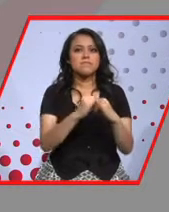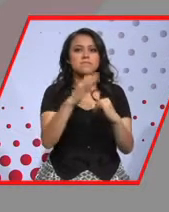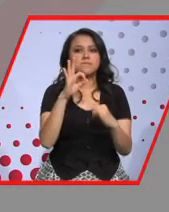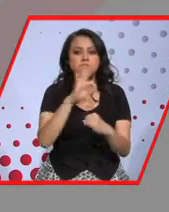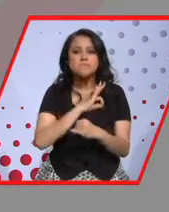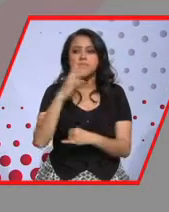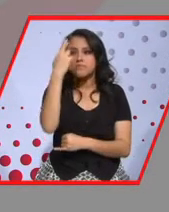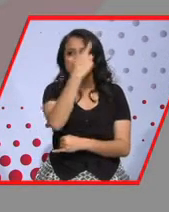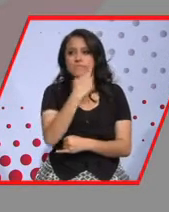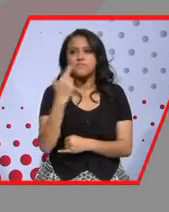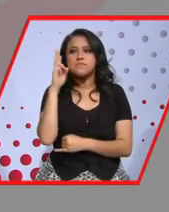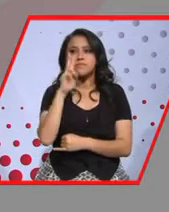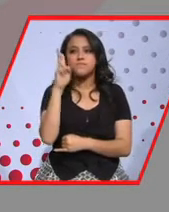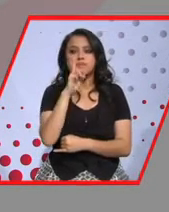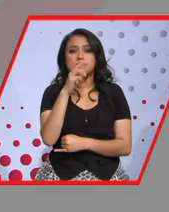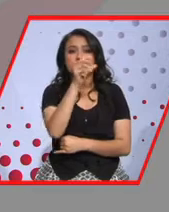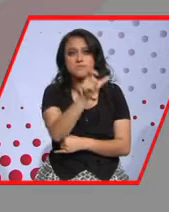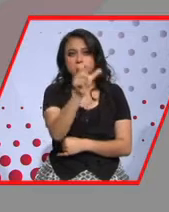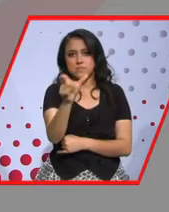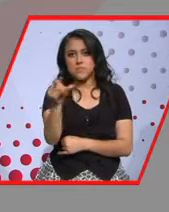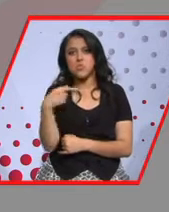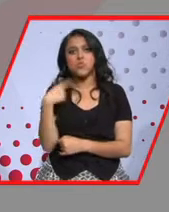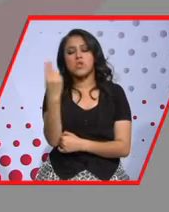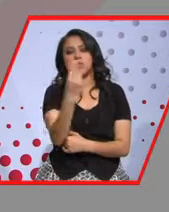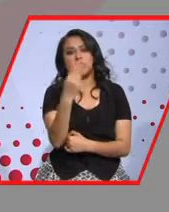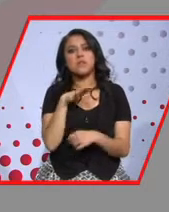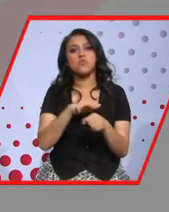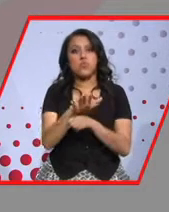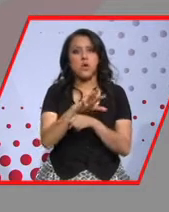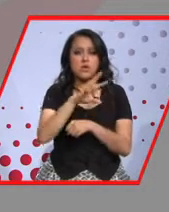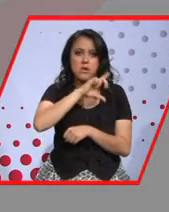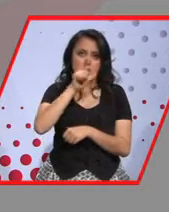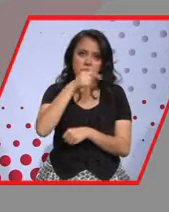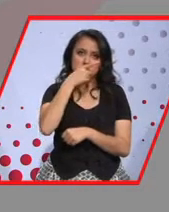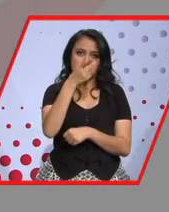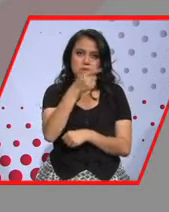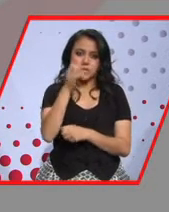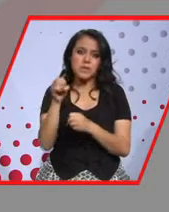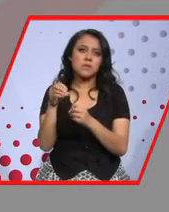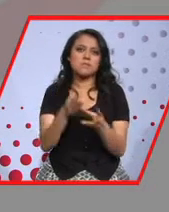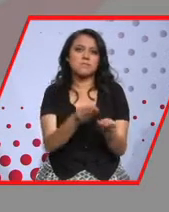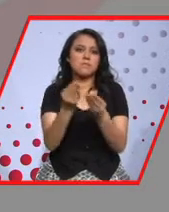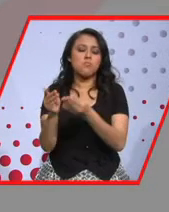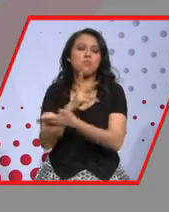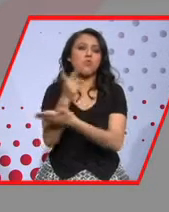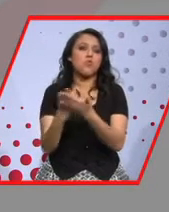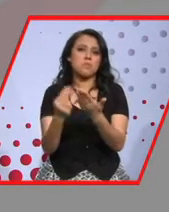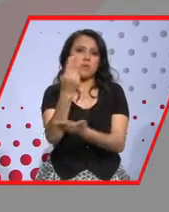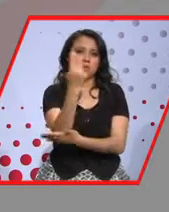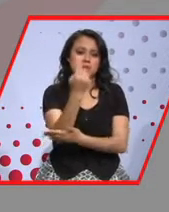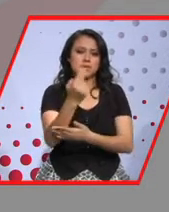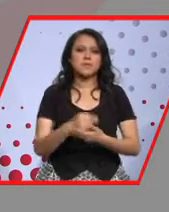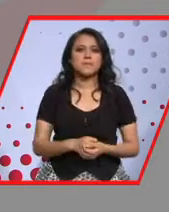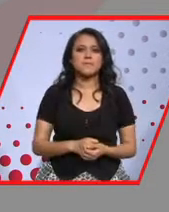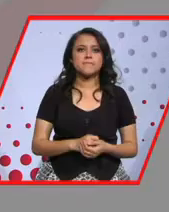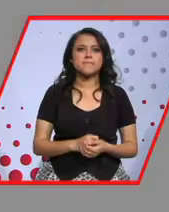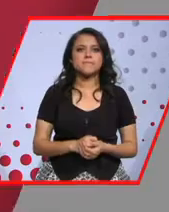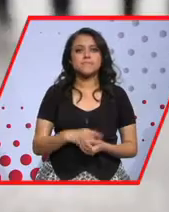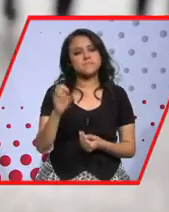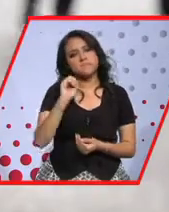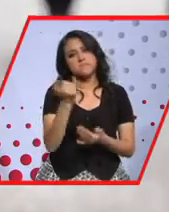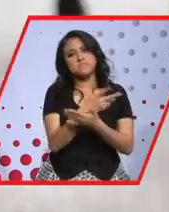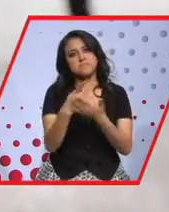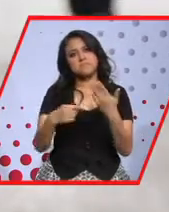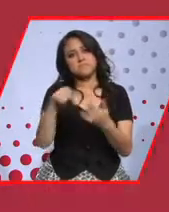un diagnóstico específico de tu necesidad y te derivaremos a uno de los programas que realizamos o de los proyectos